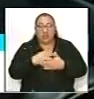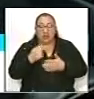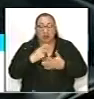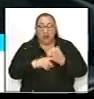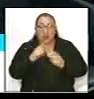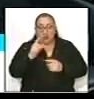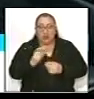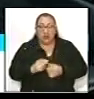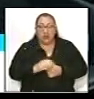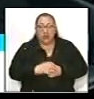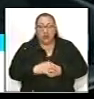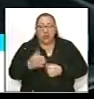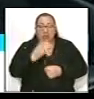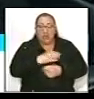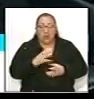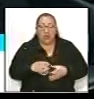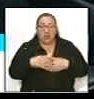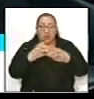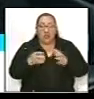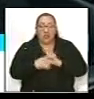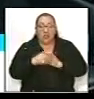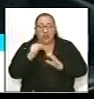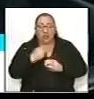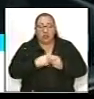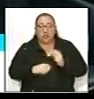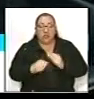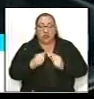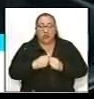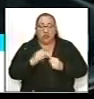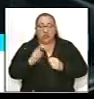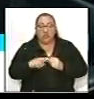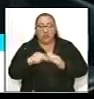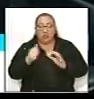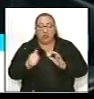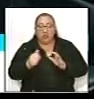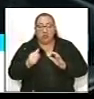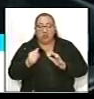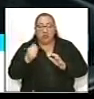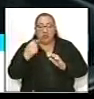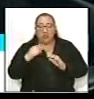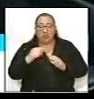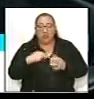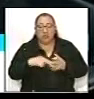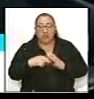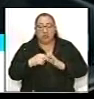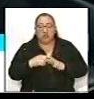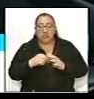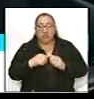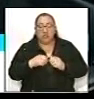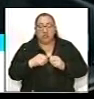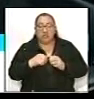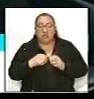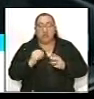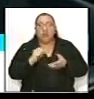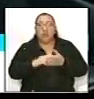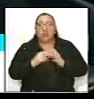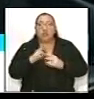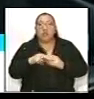persona le transfiere el derecho a su hijo en el 2016 pensando que su hijo va a terminar en el